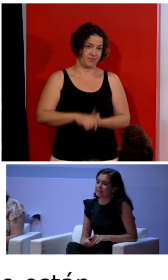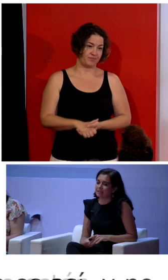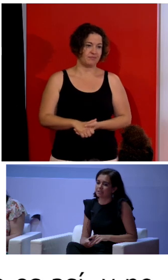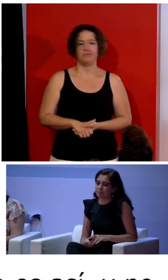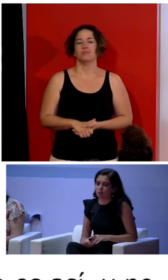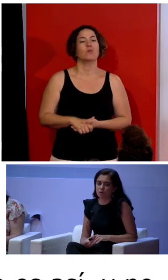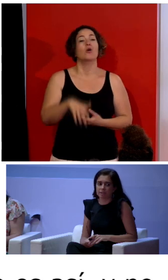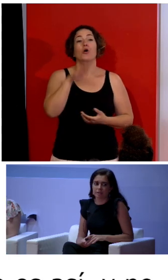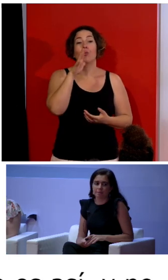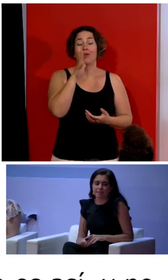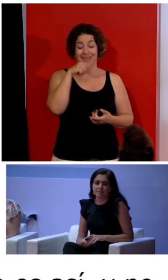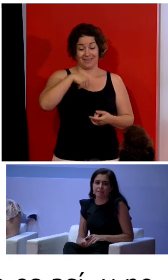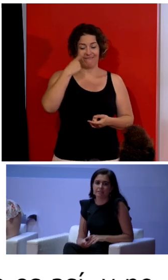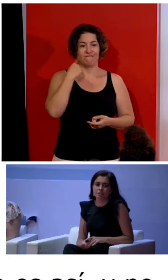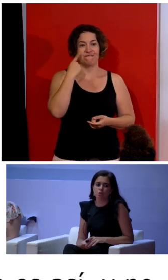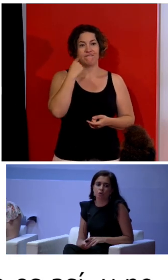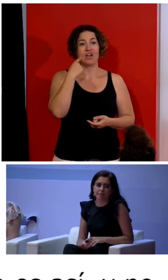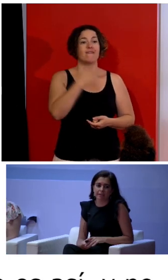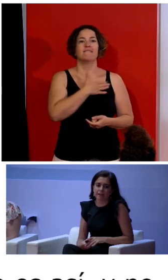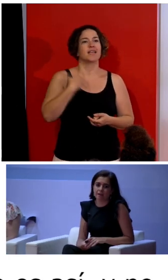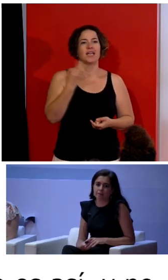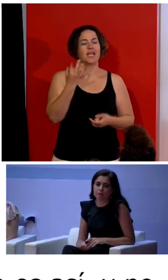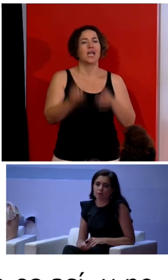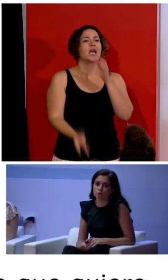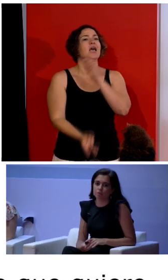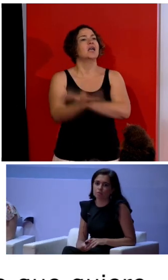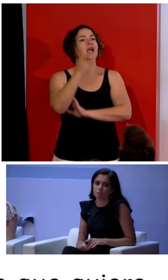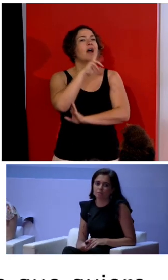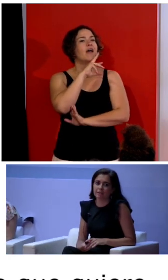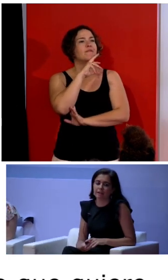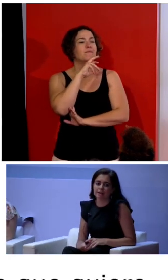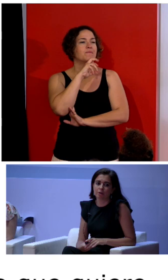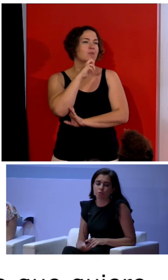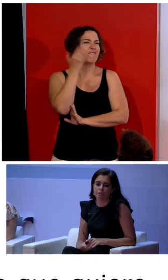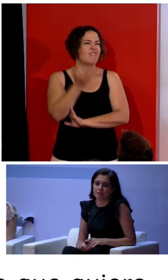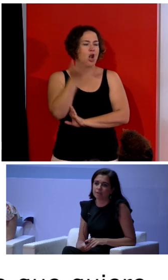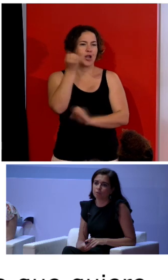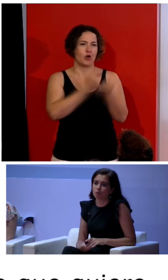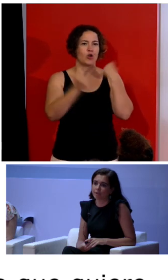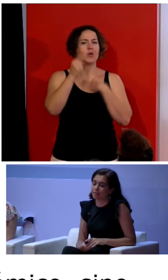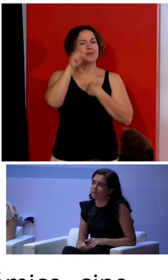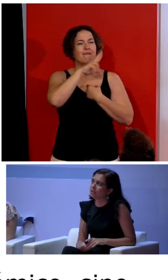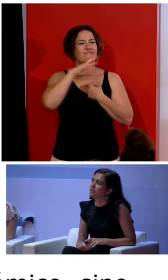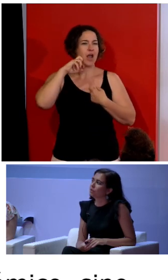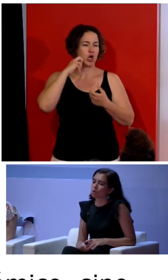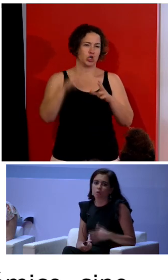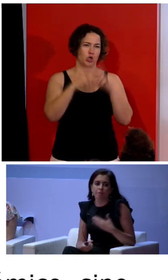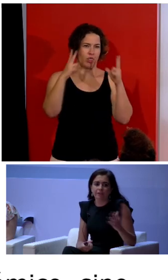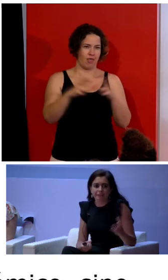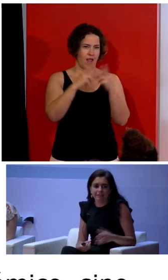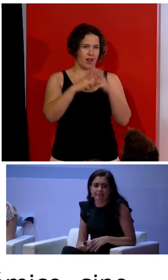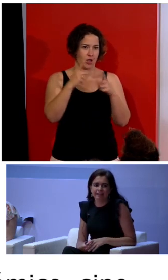además este banco lo que quiere precisamente es no solamente generar valor económico, sino también generar valor social en todo lo que hace. Entonces